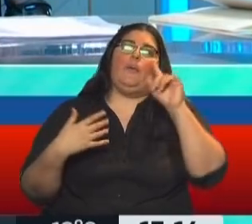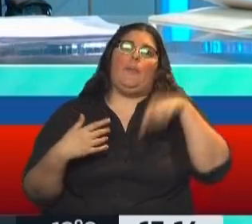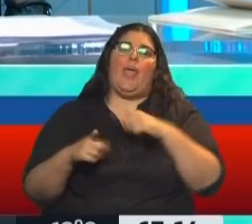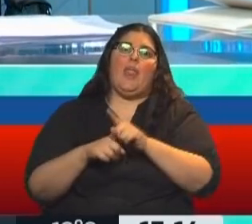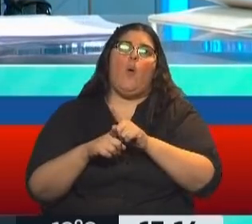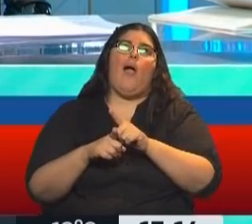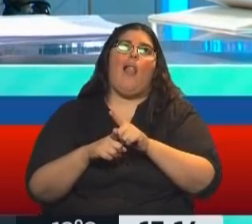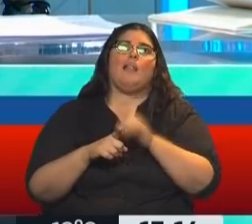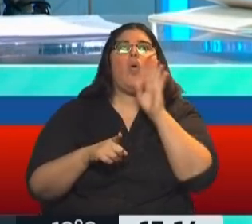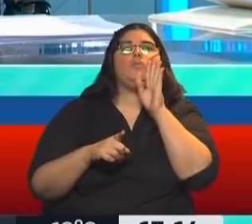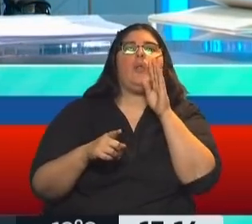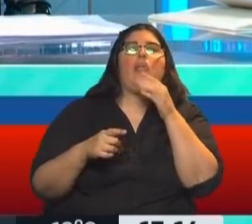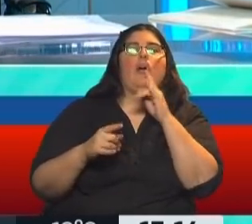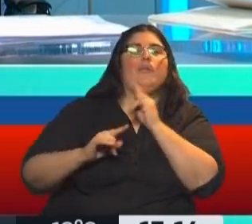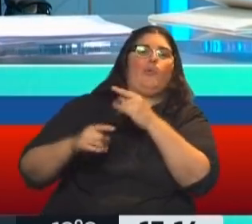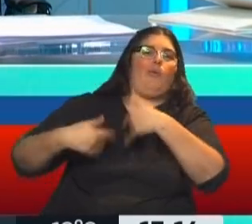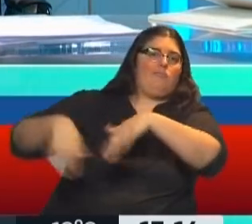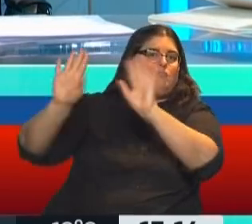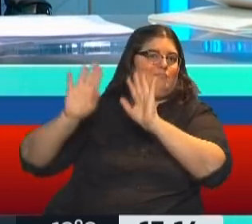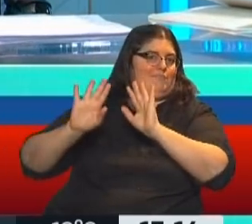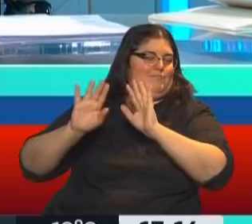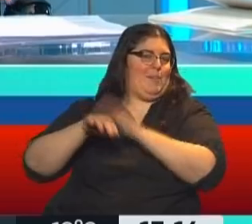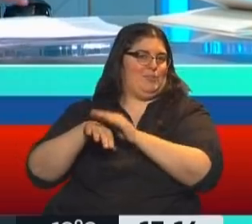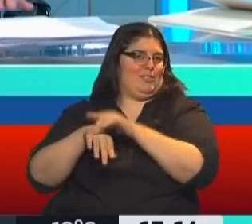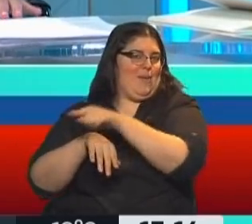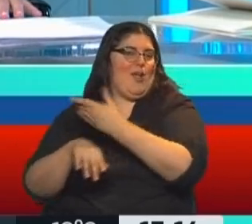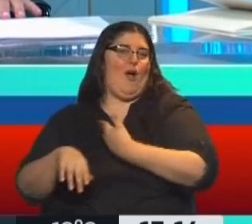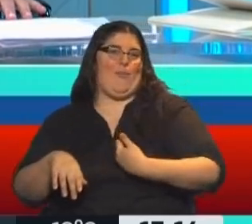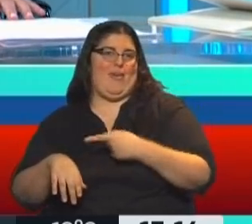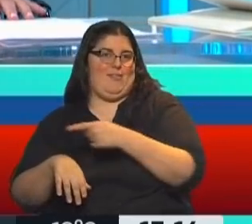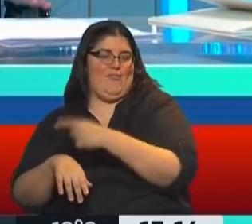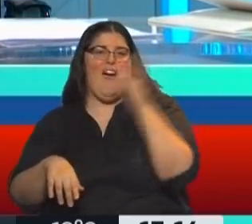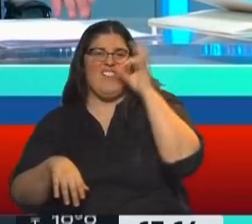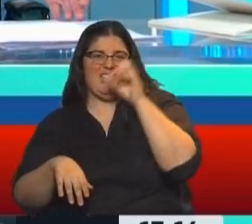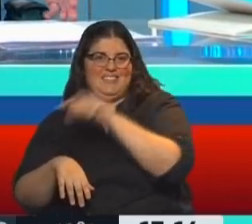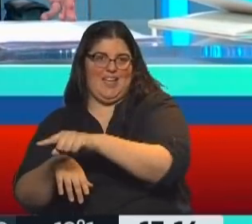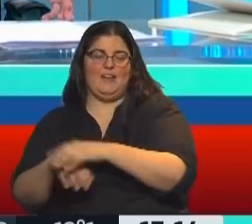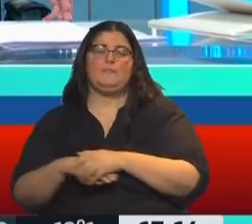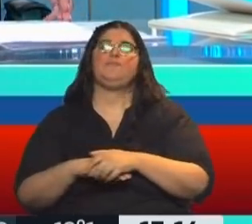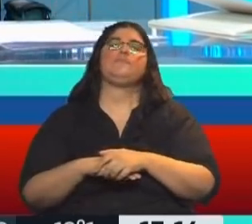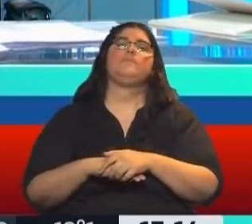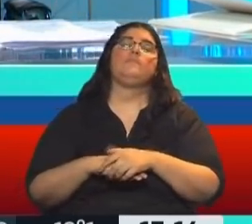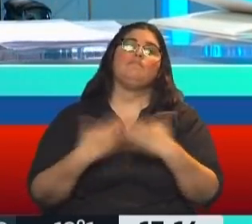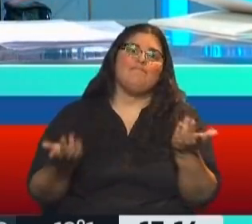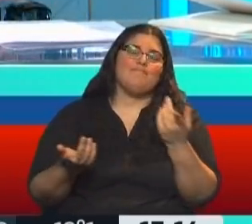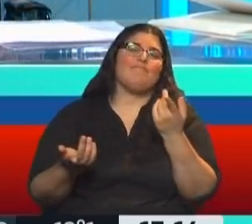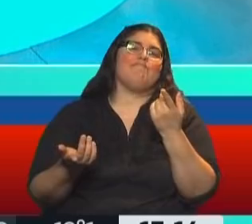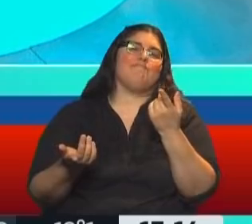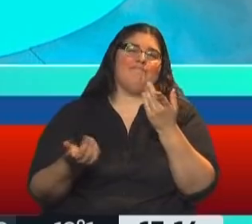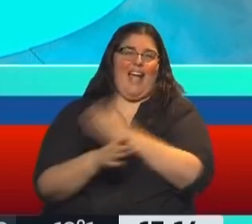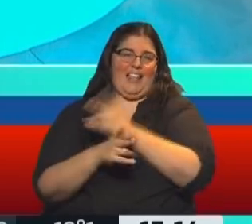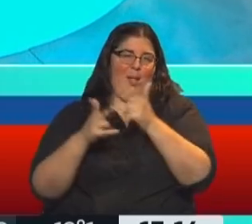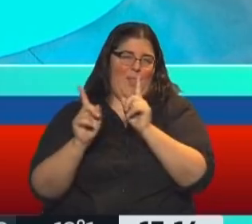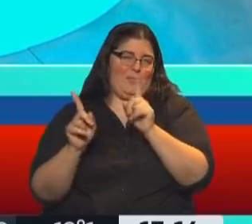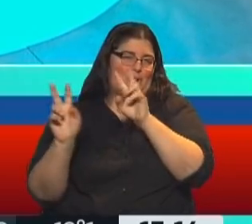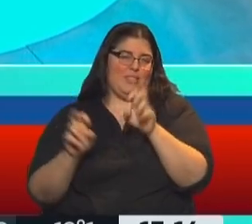tiró la pelota, podríamos decir, para que se haga cargo el gobierno afgano. Y esto marca también, como decían recién, hay que